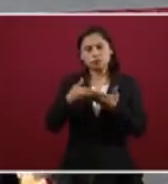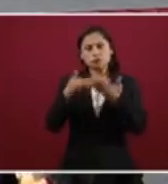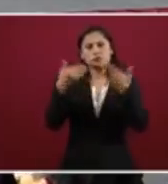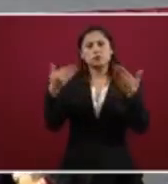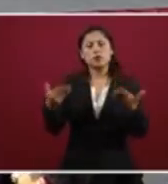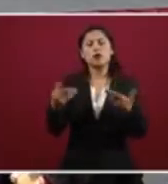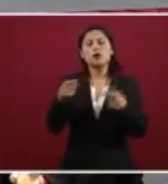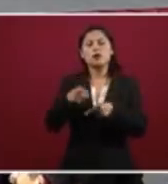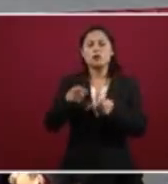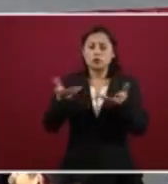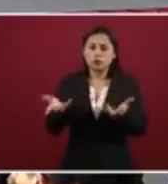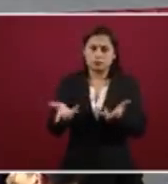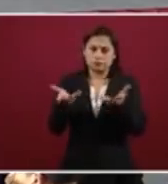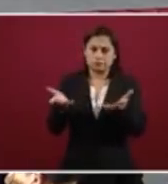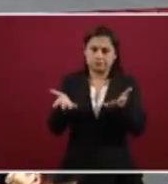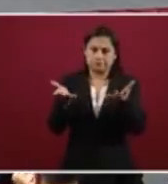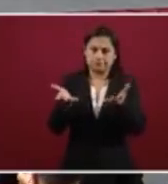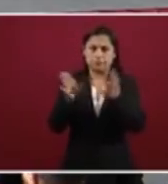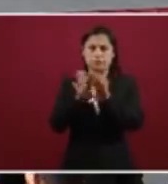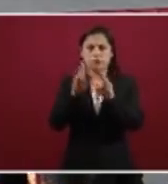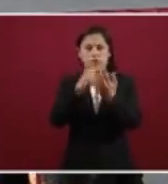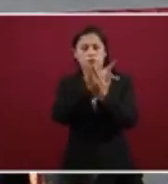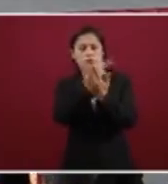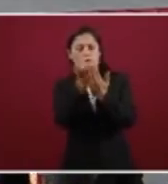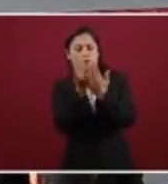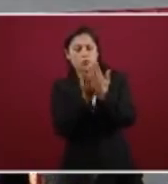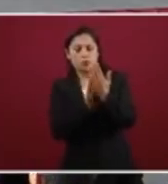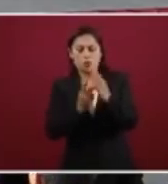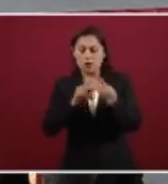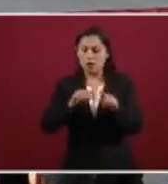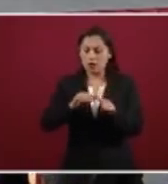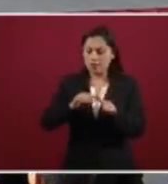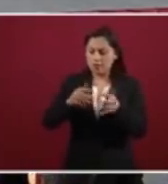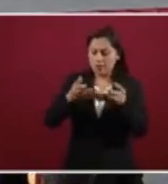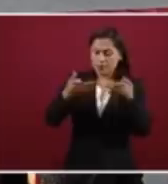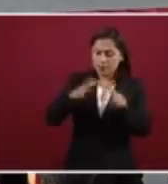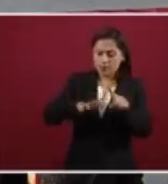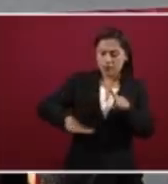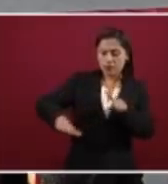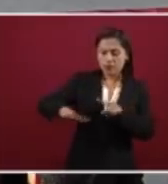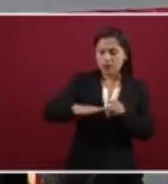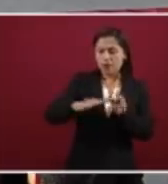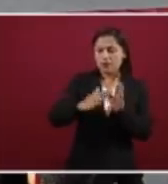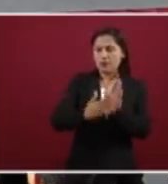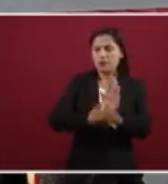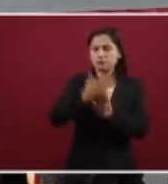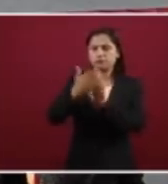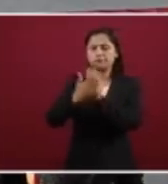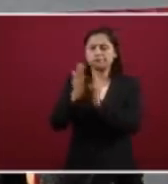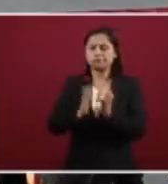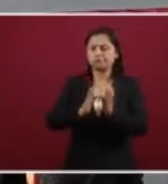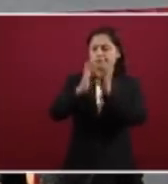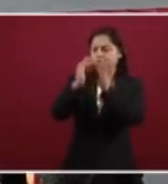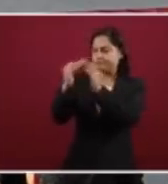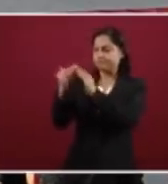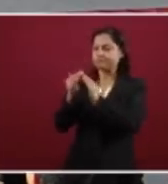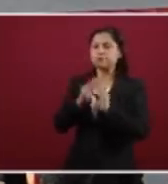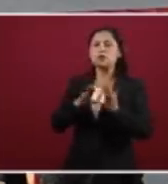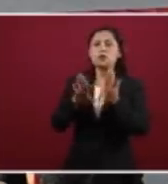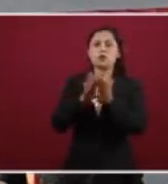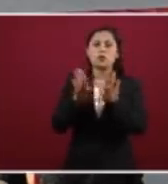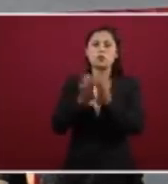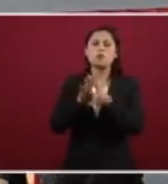la elaboración de los programas de ordenamiento territorial para evitar que siga habiendo asentamientos en zona de